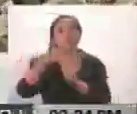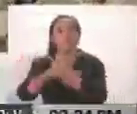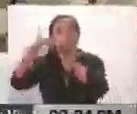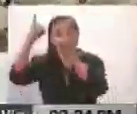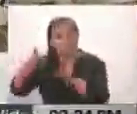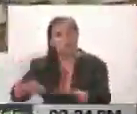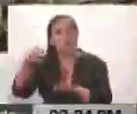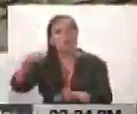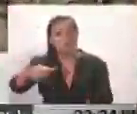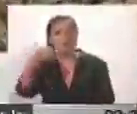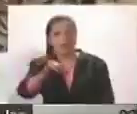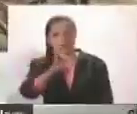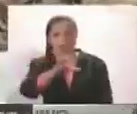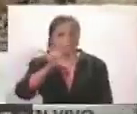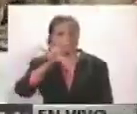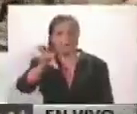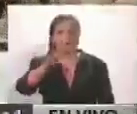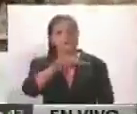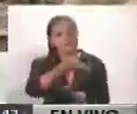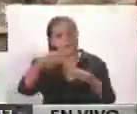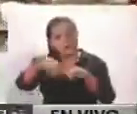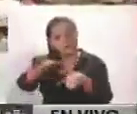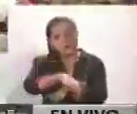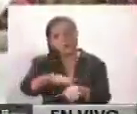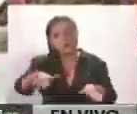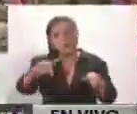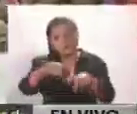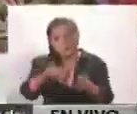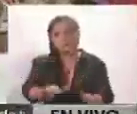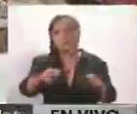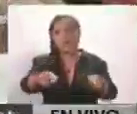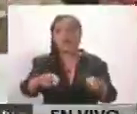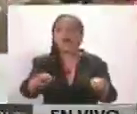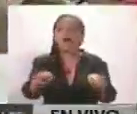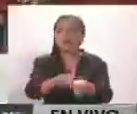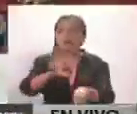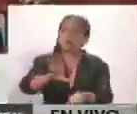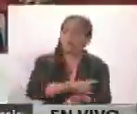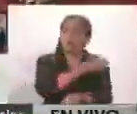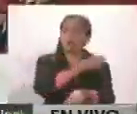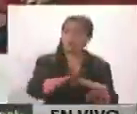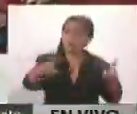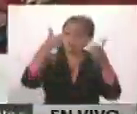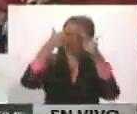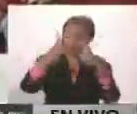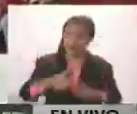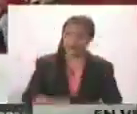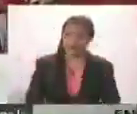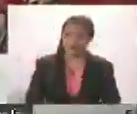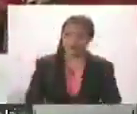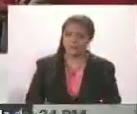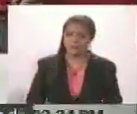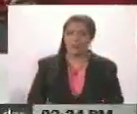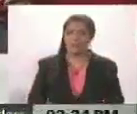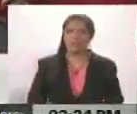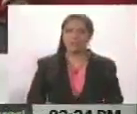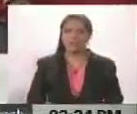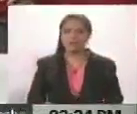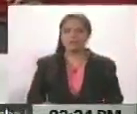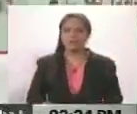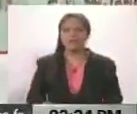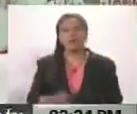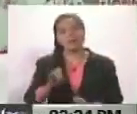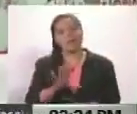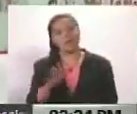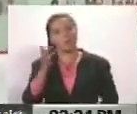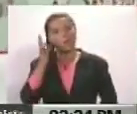tener patria, patria para nuestros hijos, como nos los cantó el comandante Hugo Chávez. Compatriotas y las mujeres,